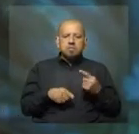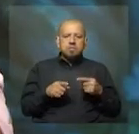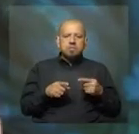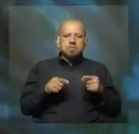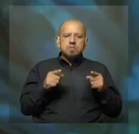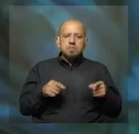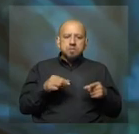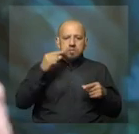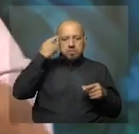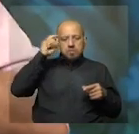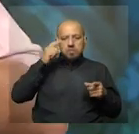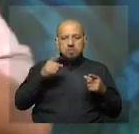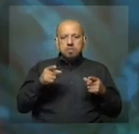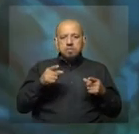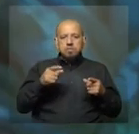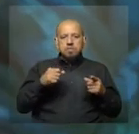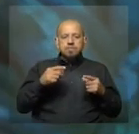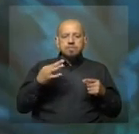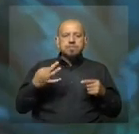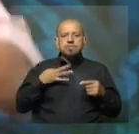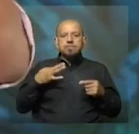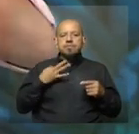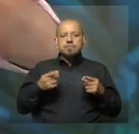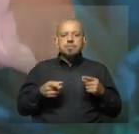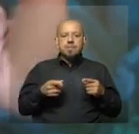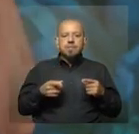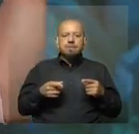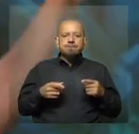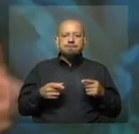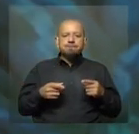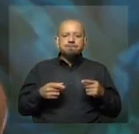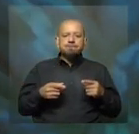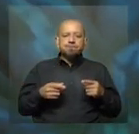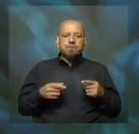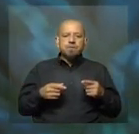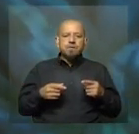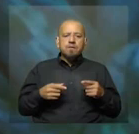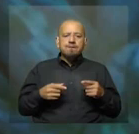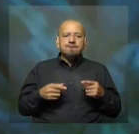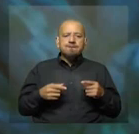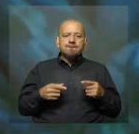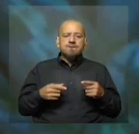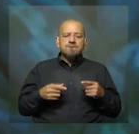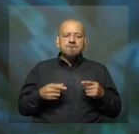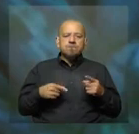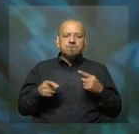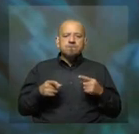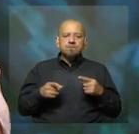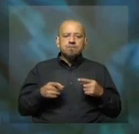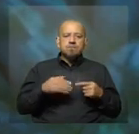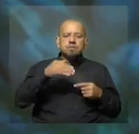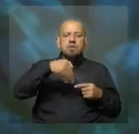un invento de hace muchos años, capaz que me voy un poco antes que el invento, después lo cuento. El mercado